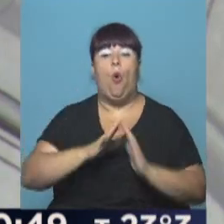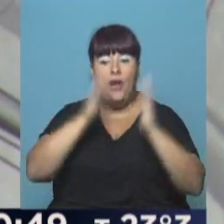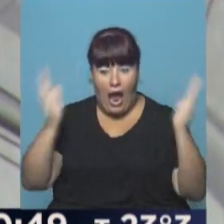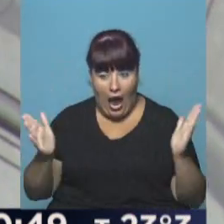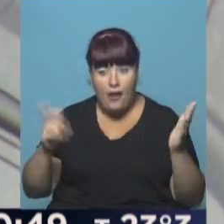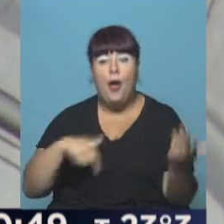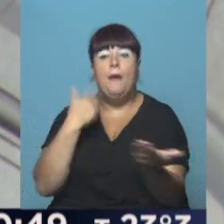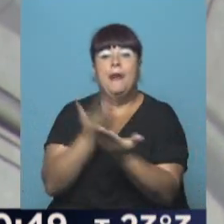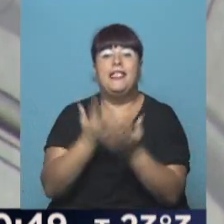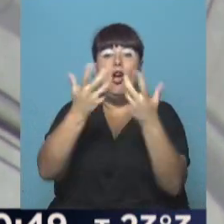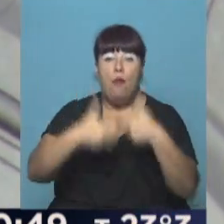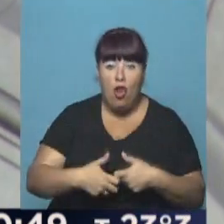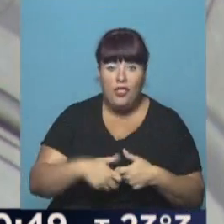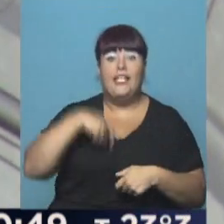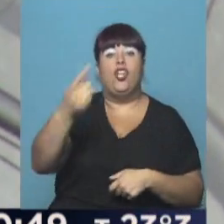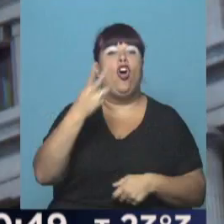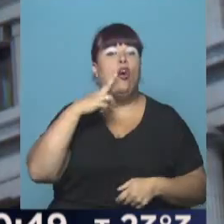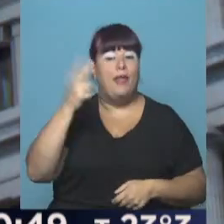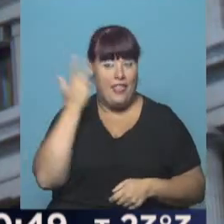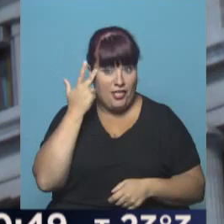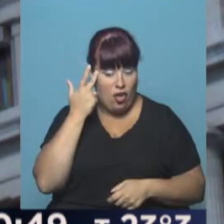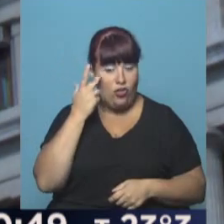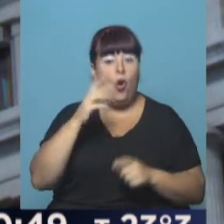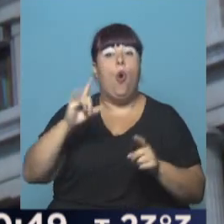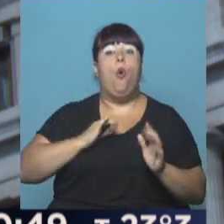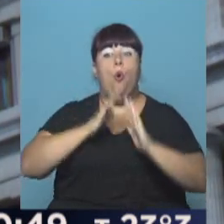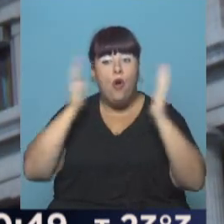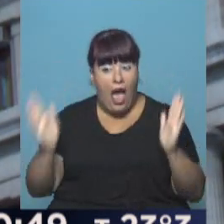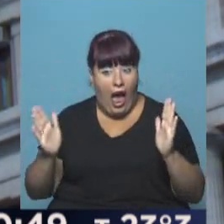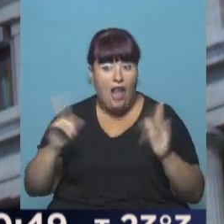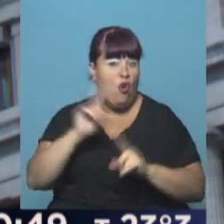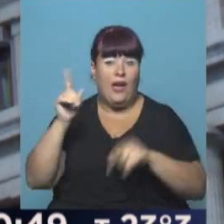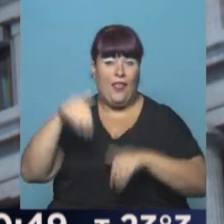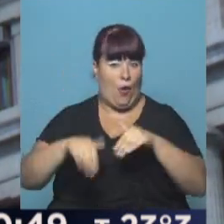para presentar un anteproyecto ya en 2018, un año en definitiva no electoral.